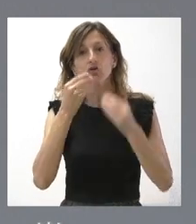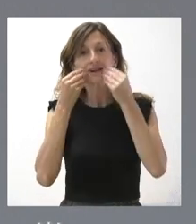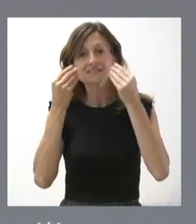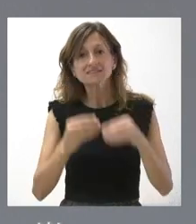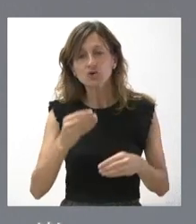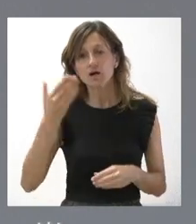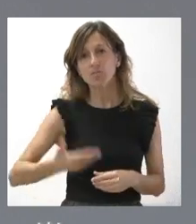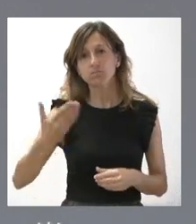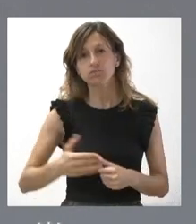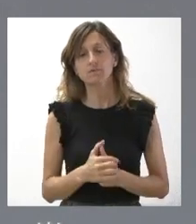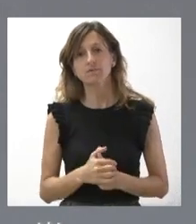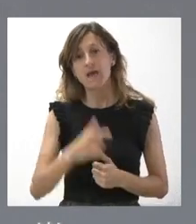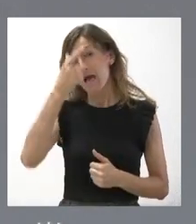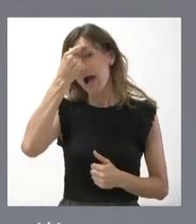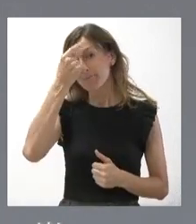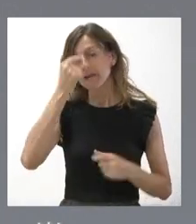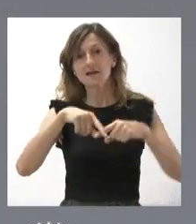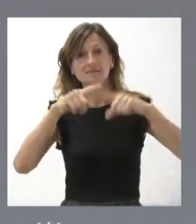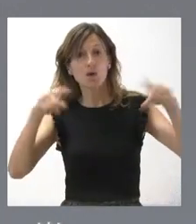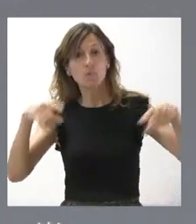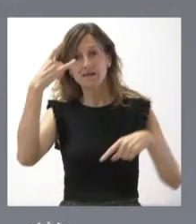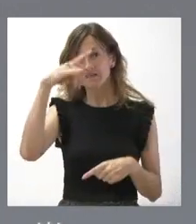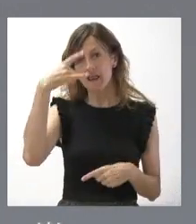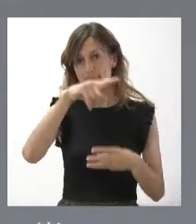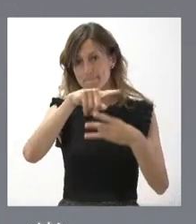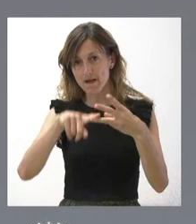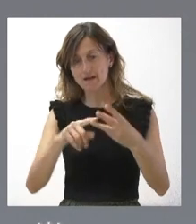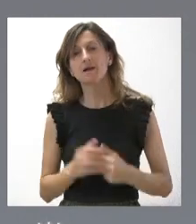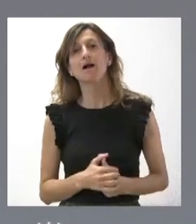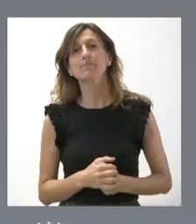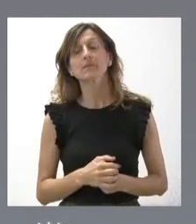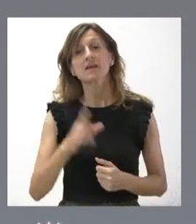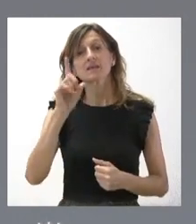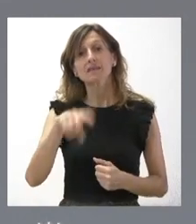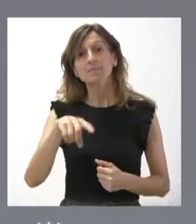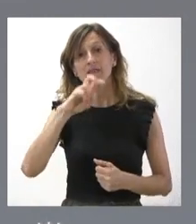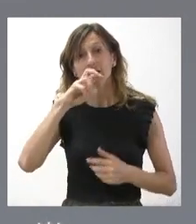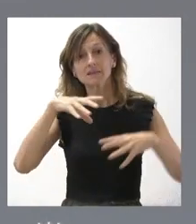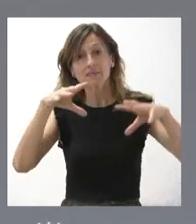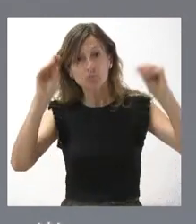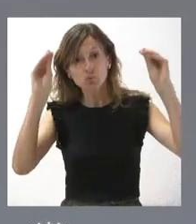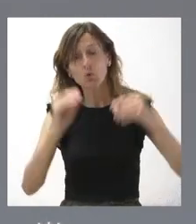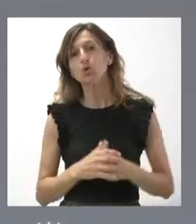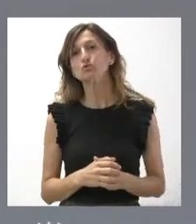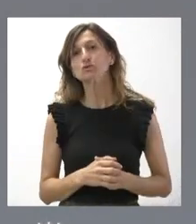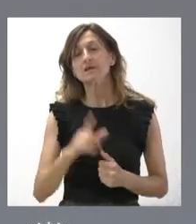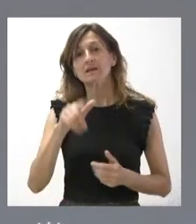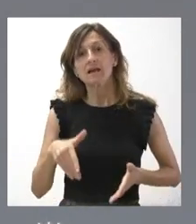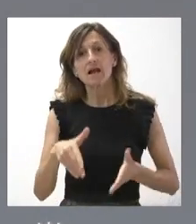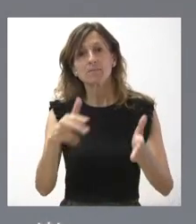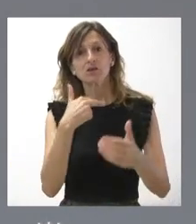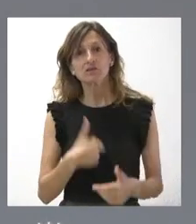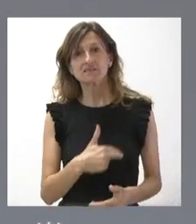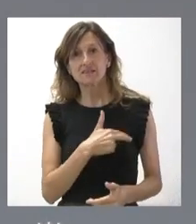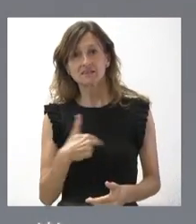ciudades, Ávila, Segovia y Salamanca, el conjunto catedralicio de Burgos y el Camino de Santiago.